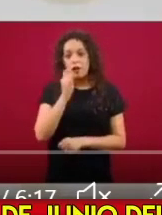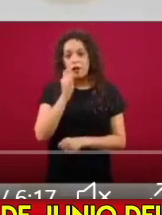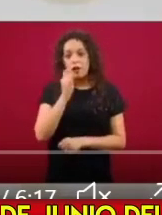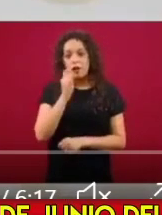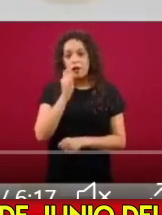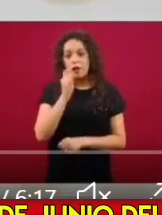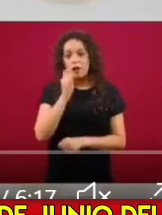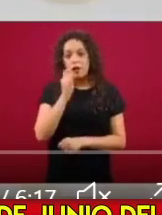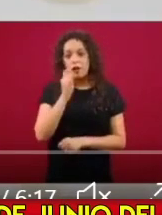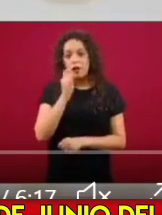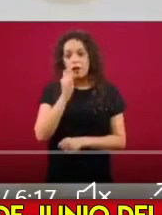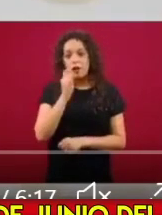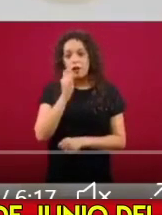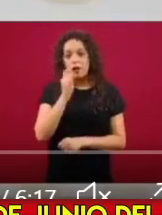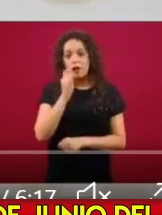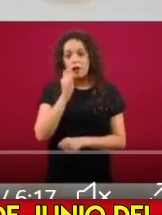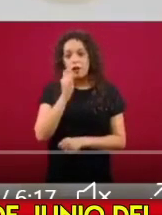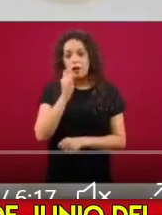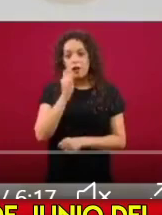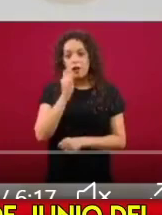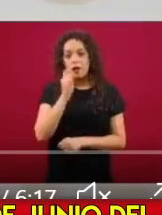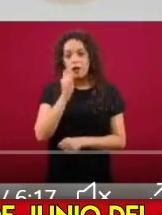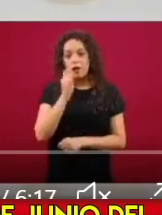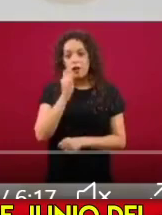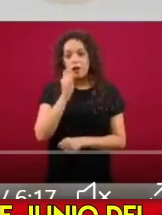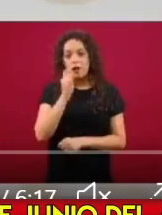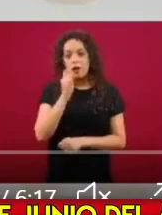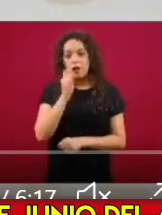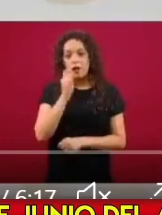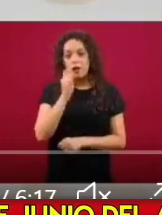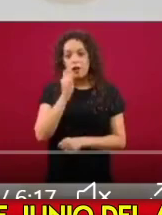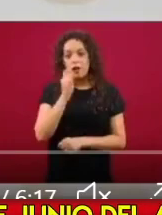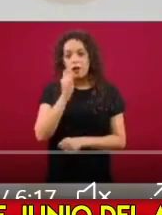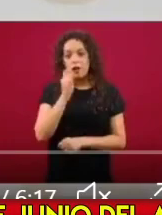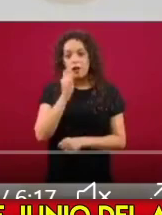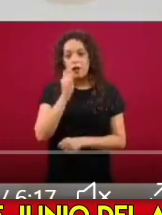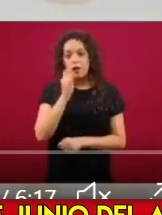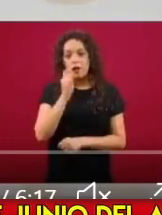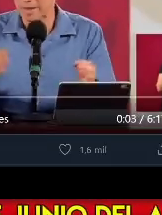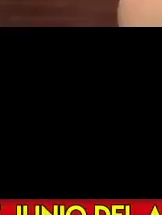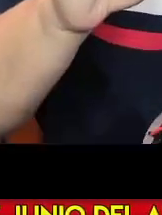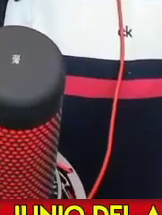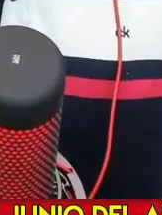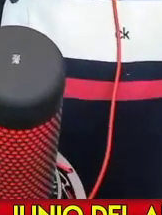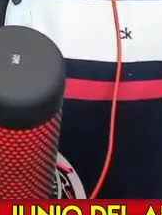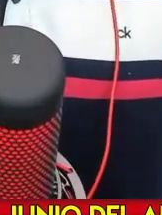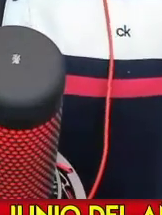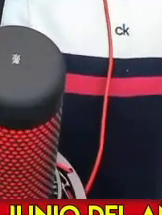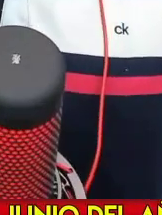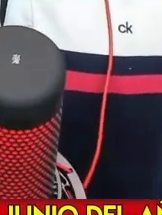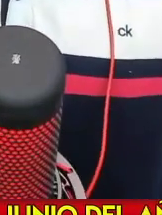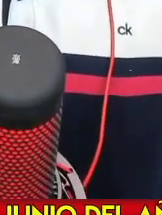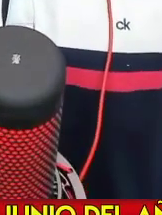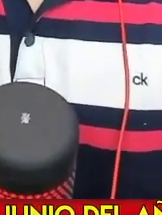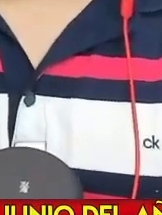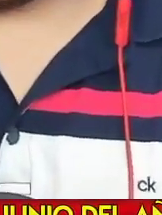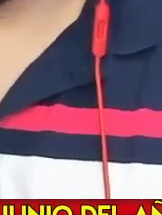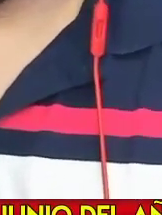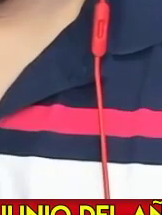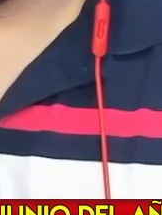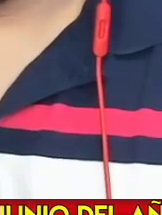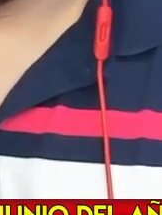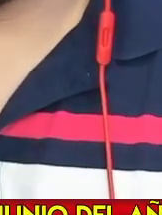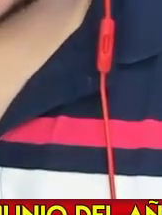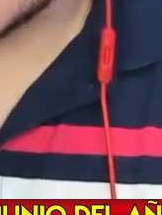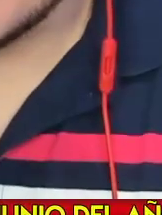ahora también hay una cosa que dijo el doctor gatell ahorita dicen que hay una supuesta cura